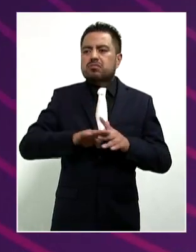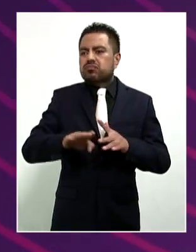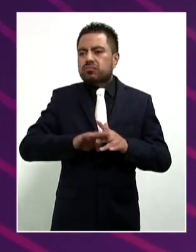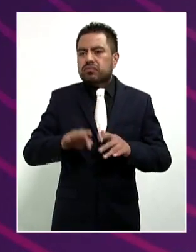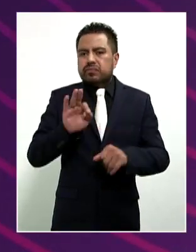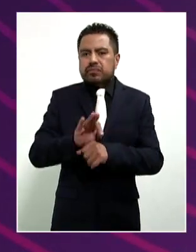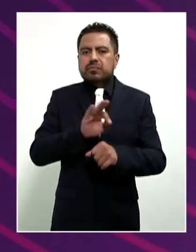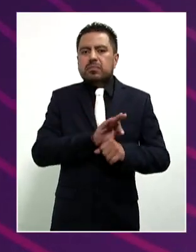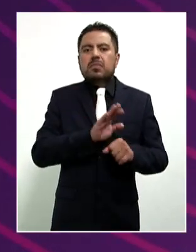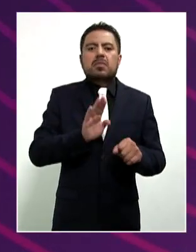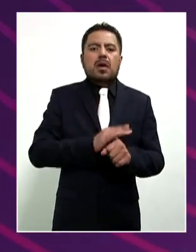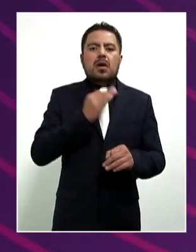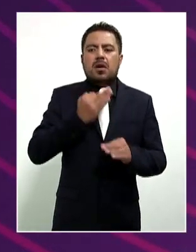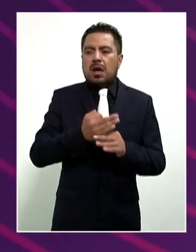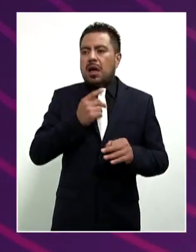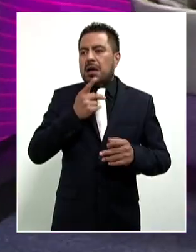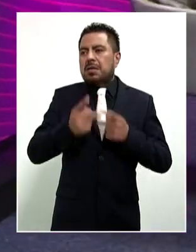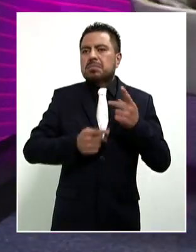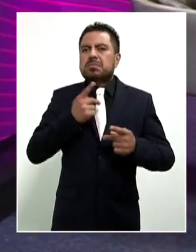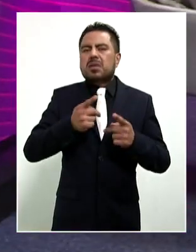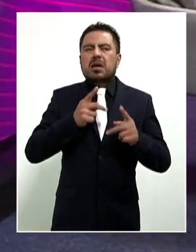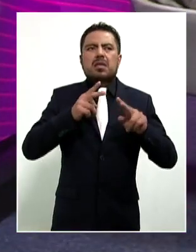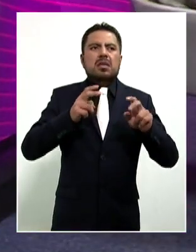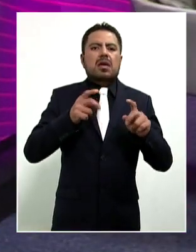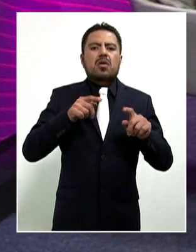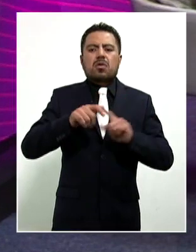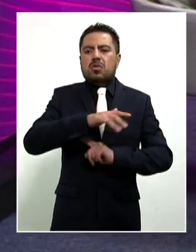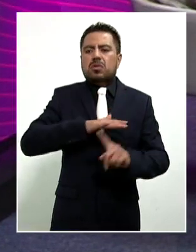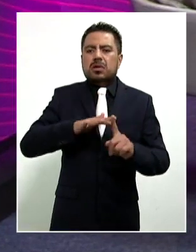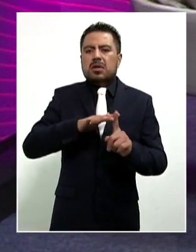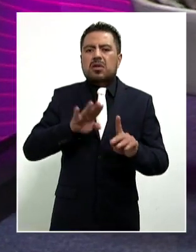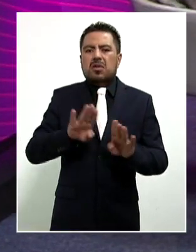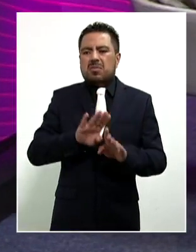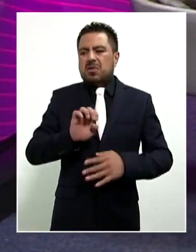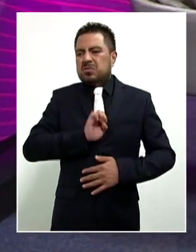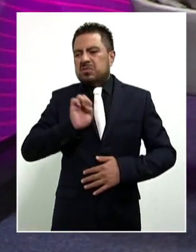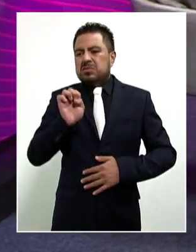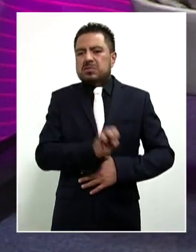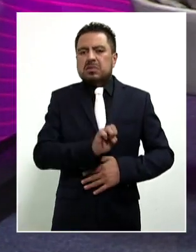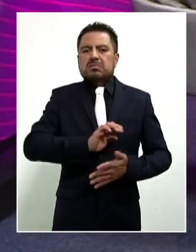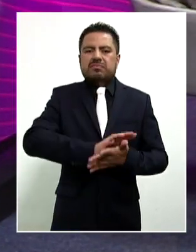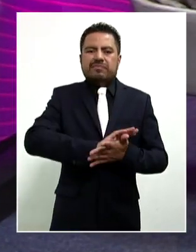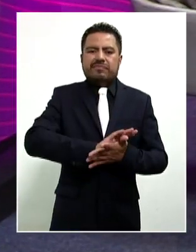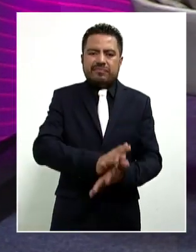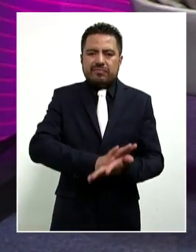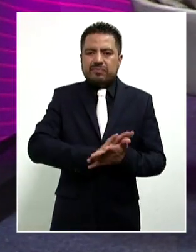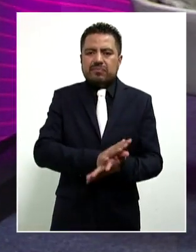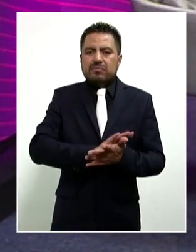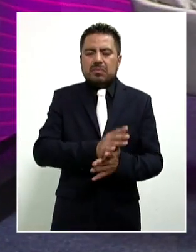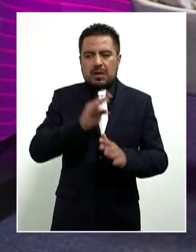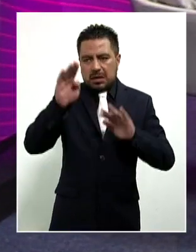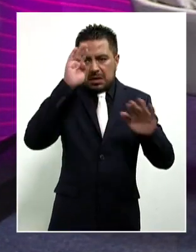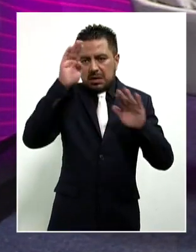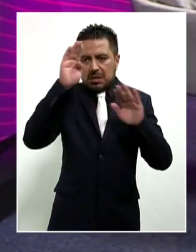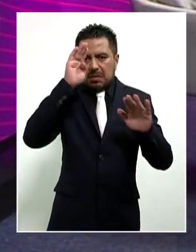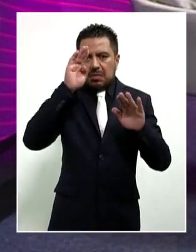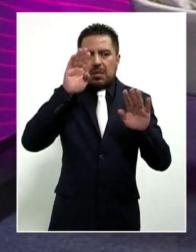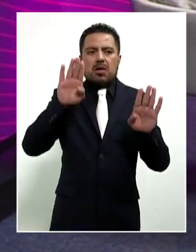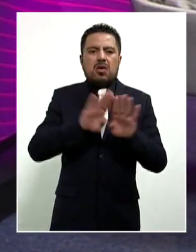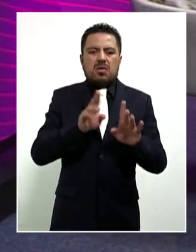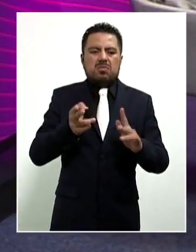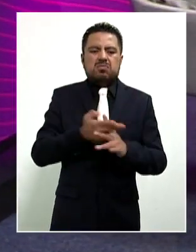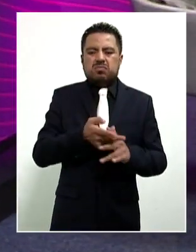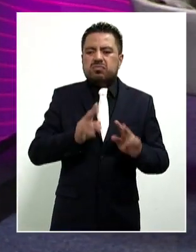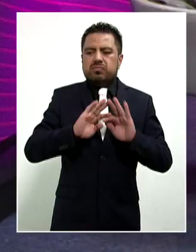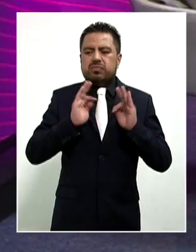refugiadas, porque también hablábamos de contextos de xenofobia, de discriminación, se piensa que son